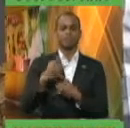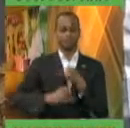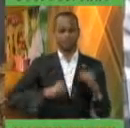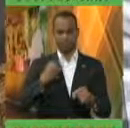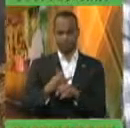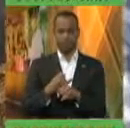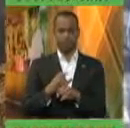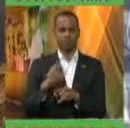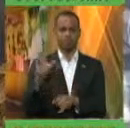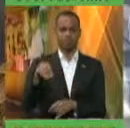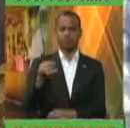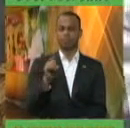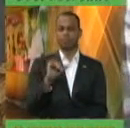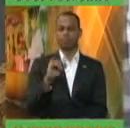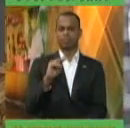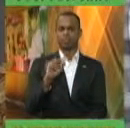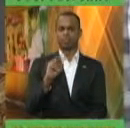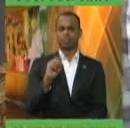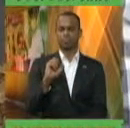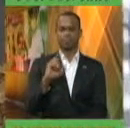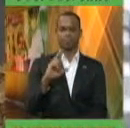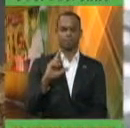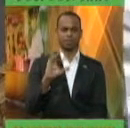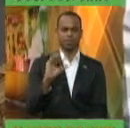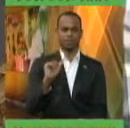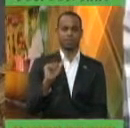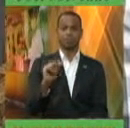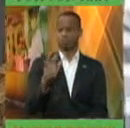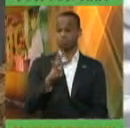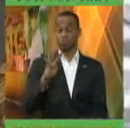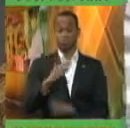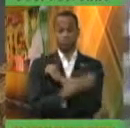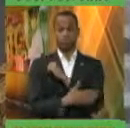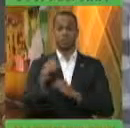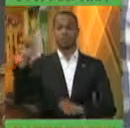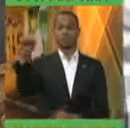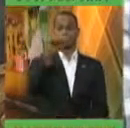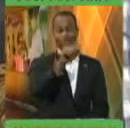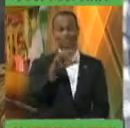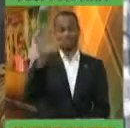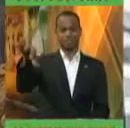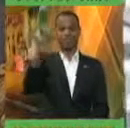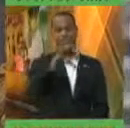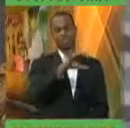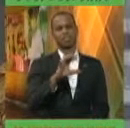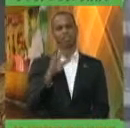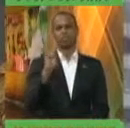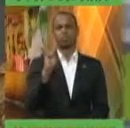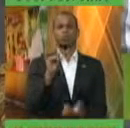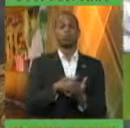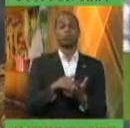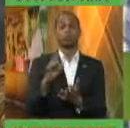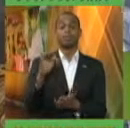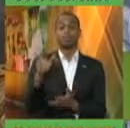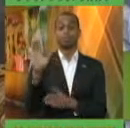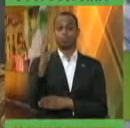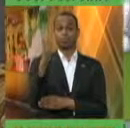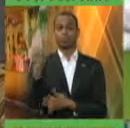está ubicado en dinamarca saia sucede está de más de 44 países alrededor del mundo más de 4000 playas han sido